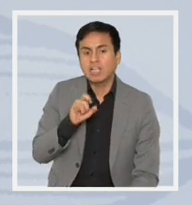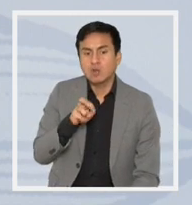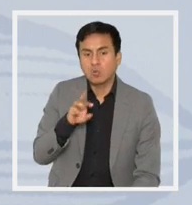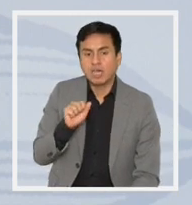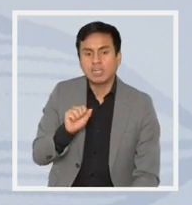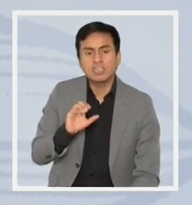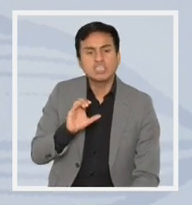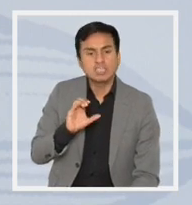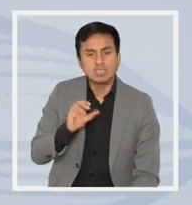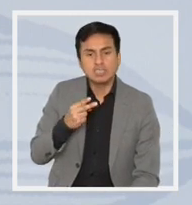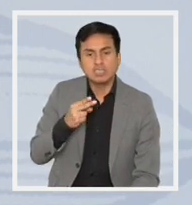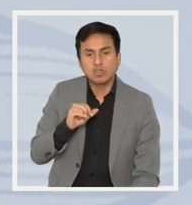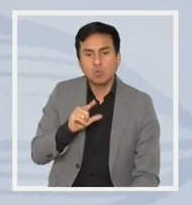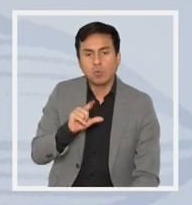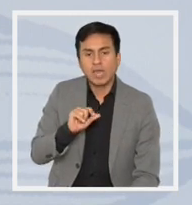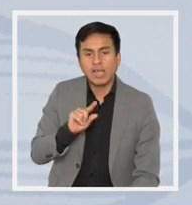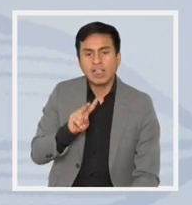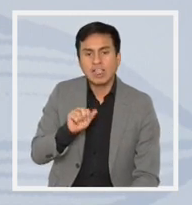Chihuahilaf,